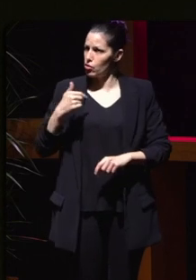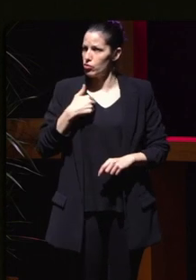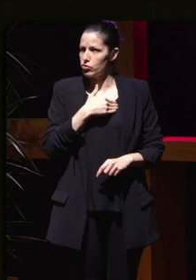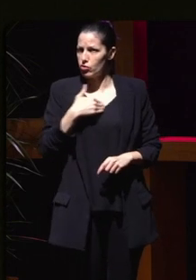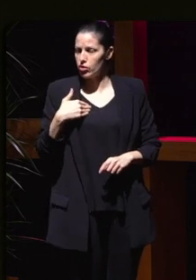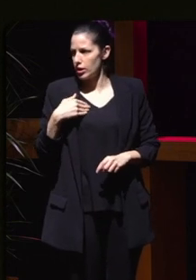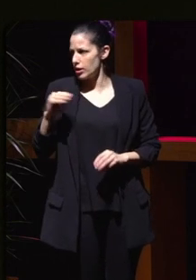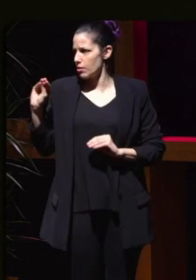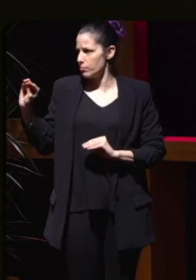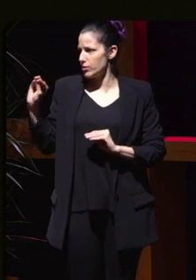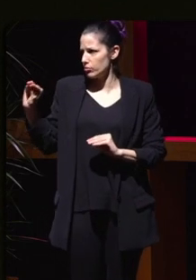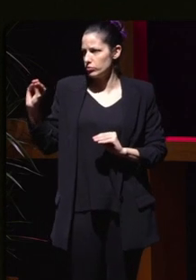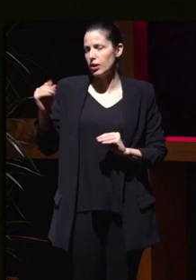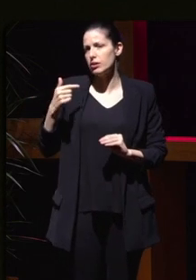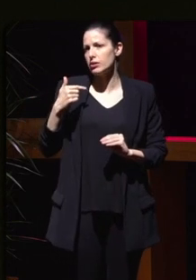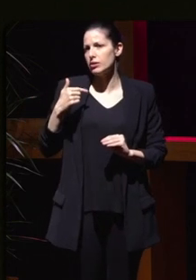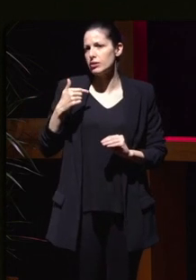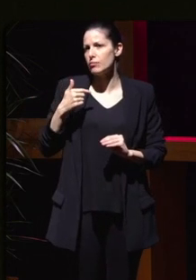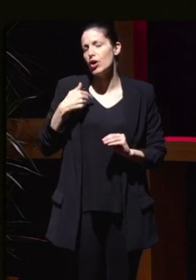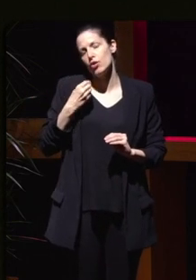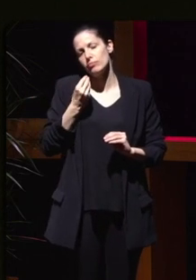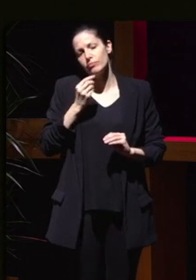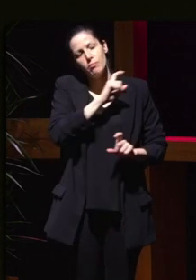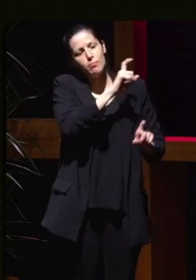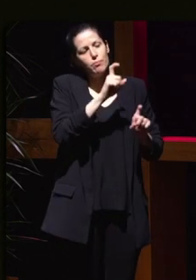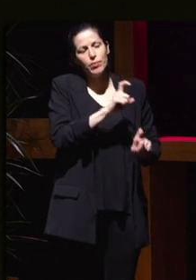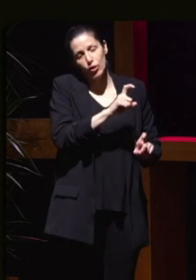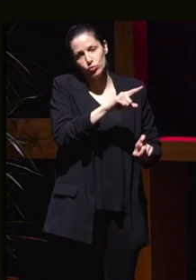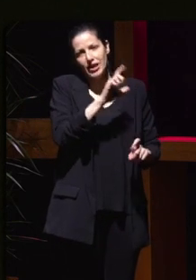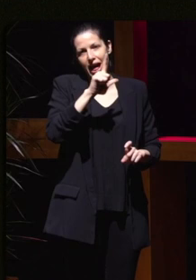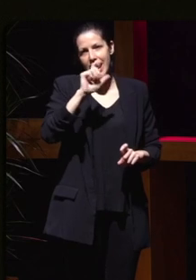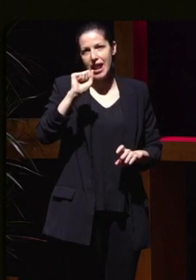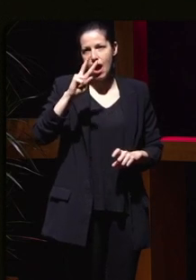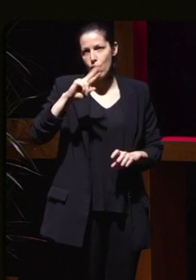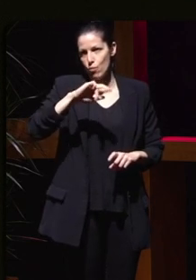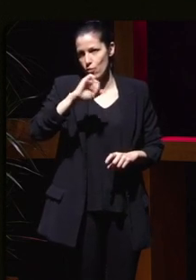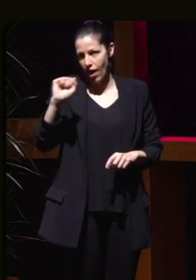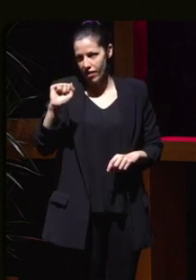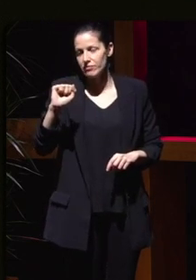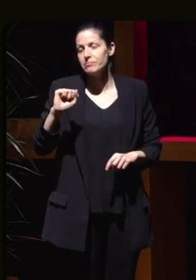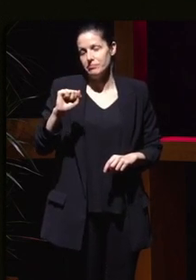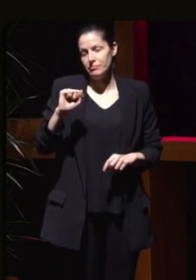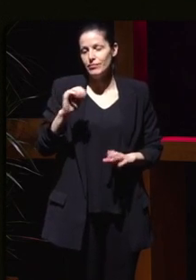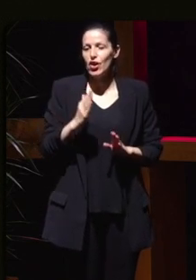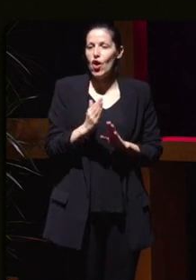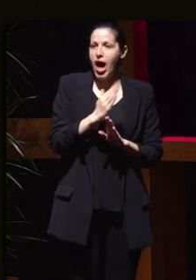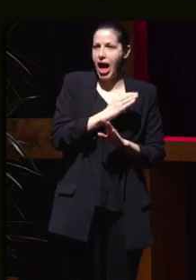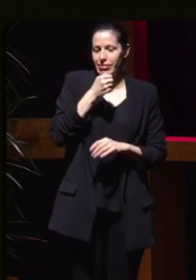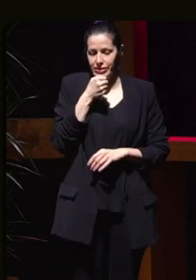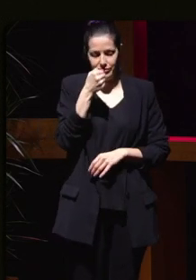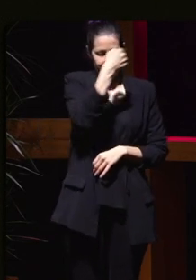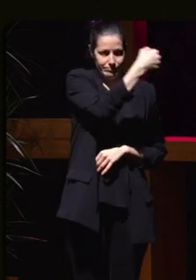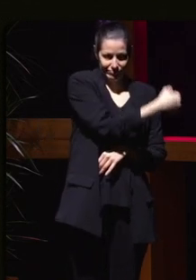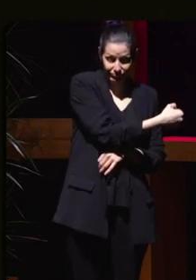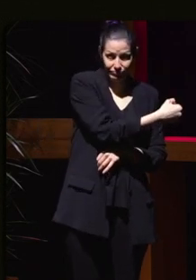Vais a preguntar Laura Ferrero que creo que más importante que se pregunte o que te puedo preguntar que al que era día pero en todo caso antes de que haya un micrófono